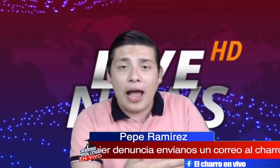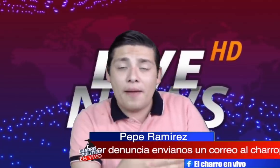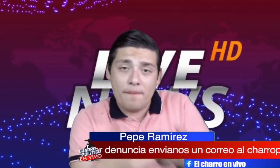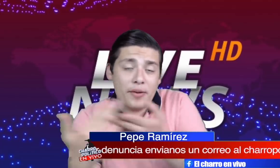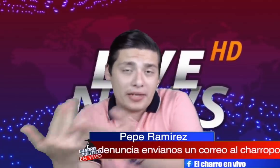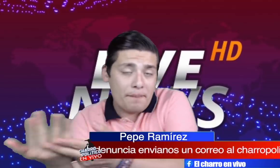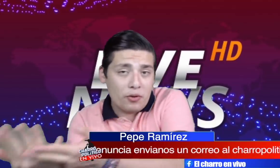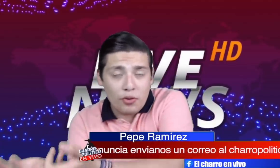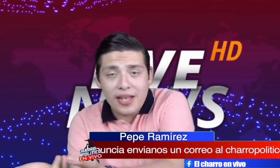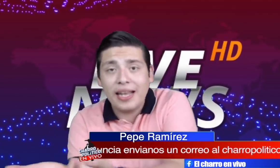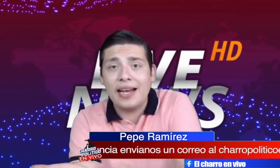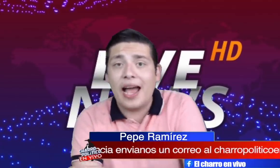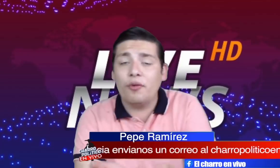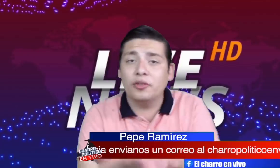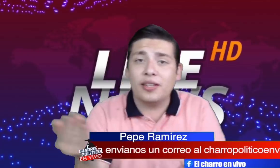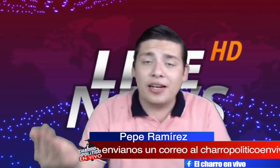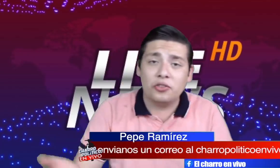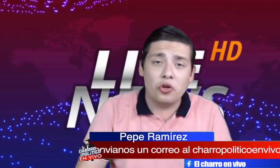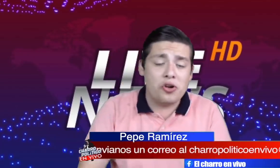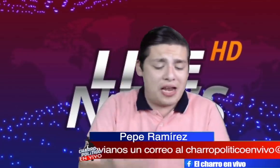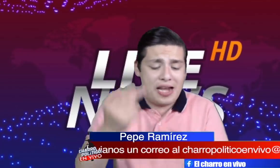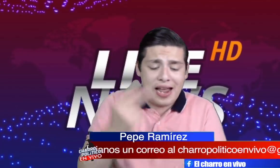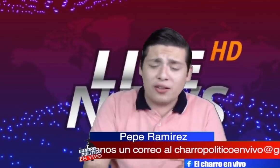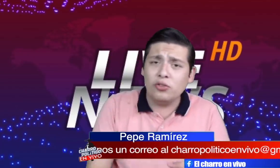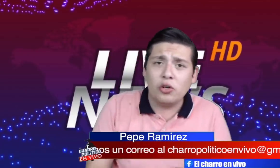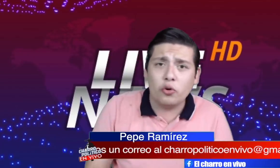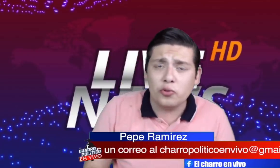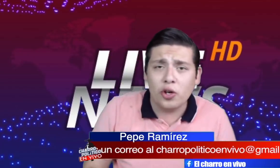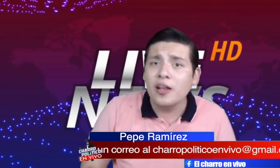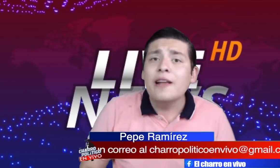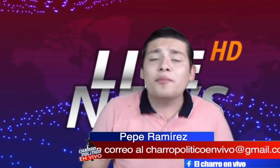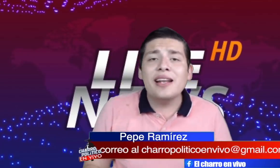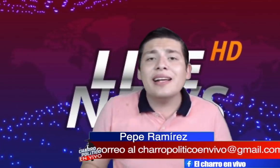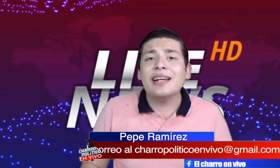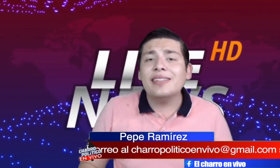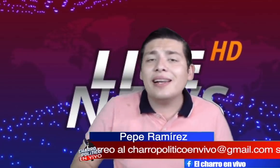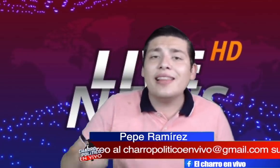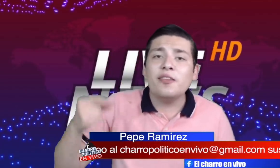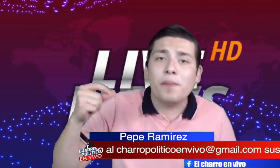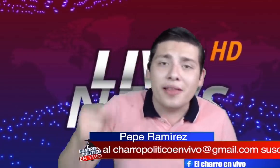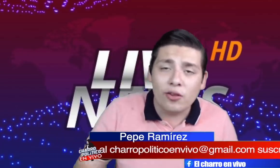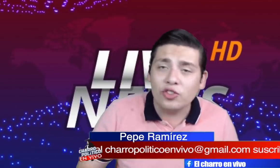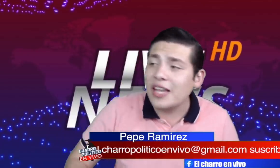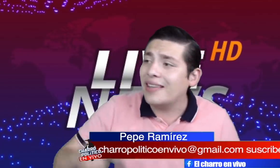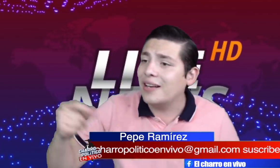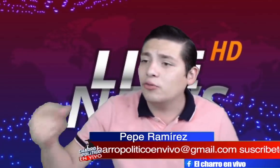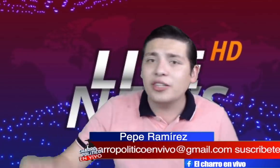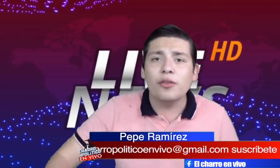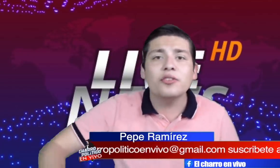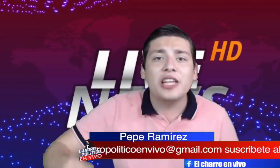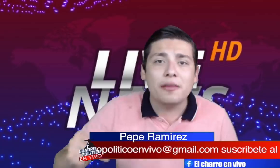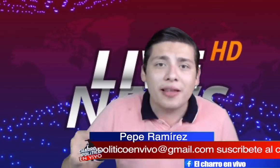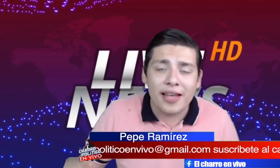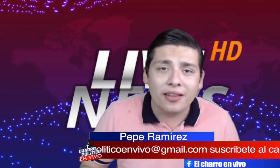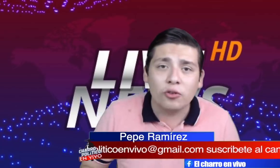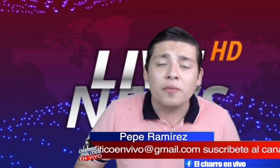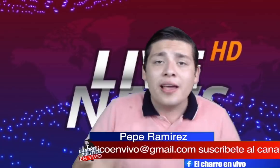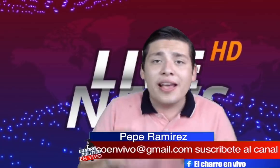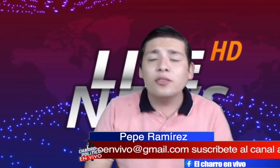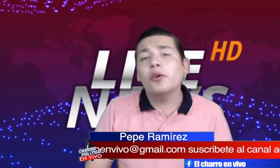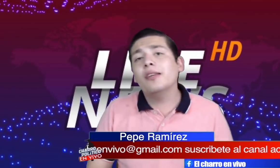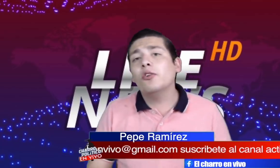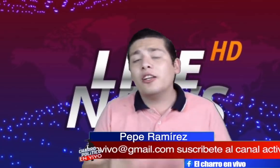negocios que perjudiquen a nuestra nación, en actos de corrupción, tienen que ser despedidos y denunciados de